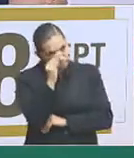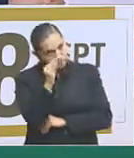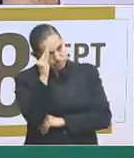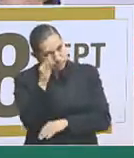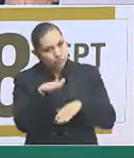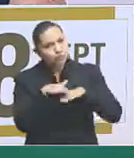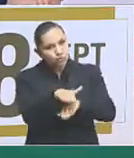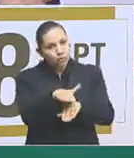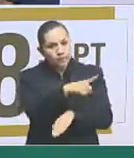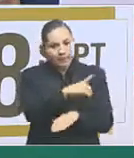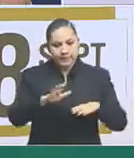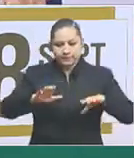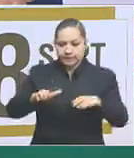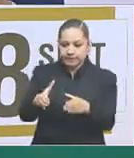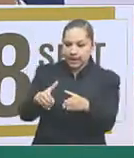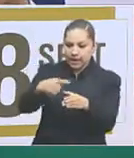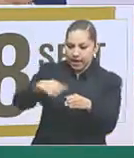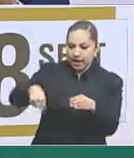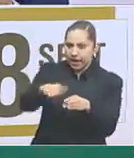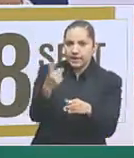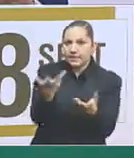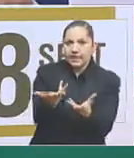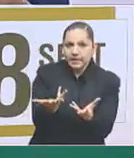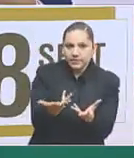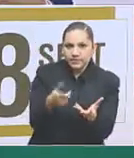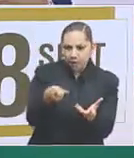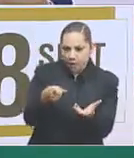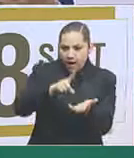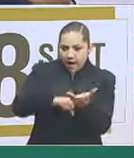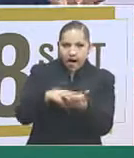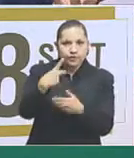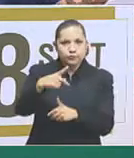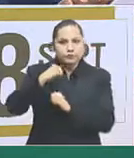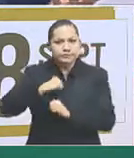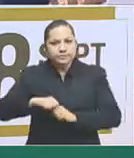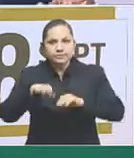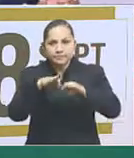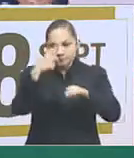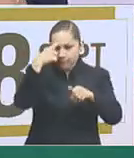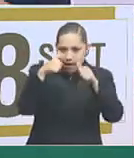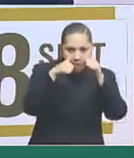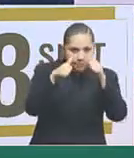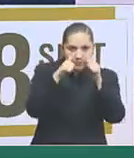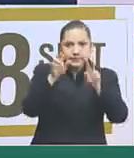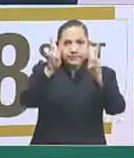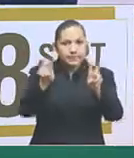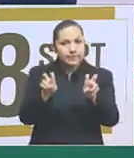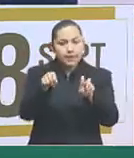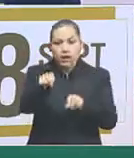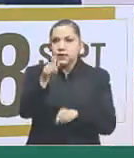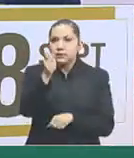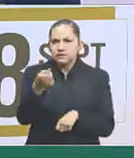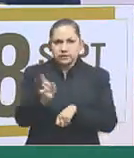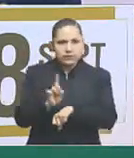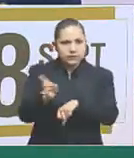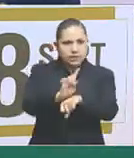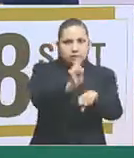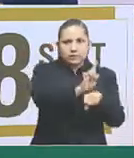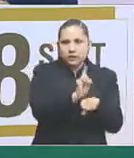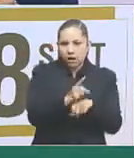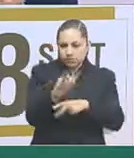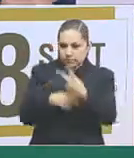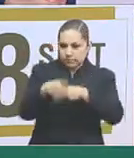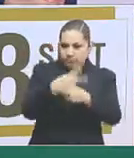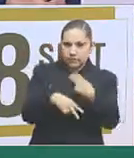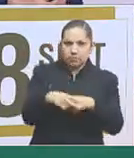a un fenómeno que se mueve todos los días de maneras que realmente no conocíamos en el pasado